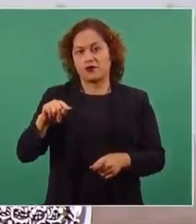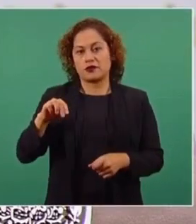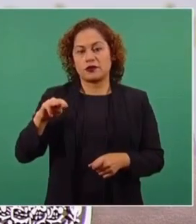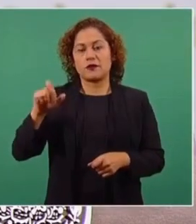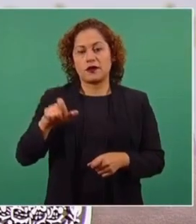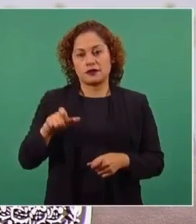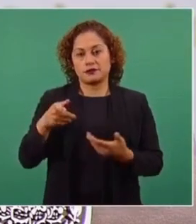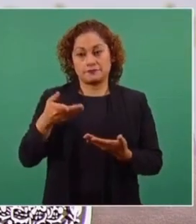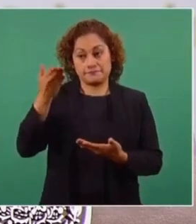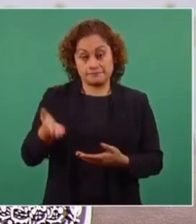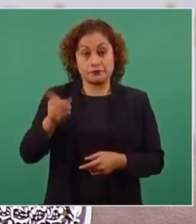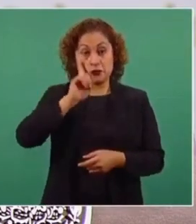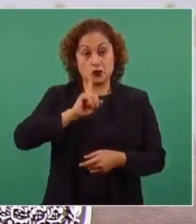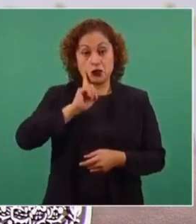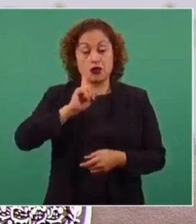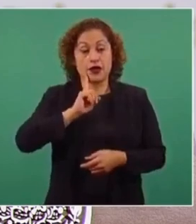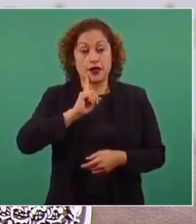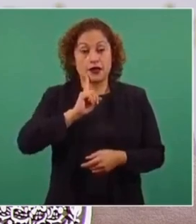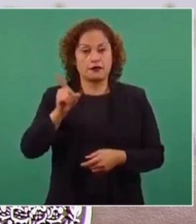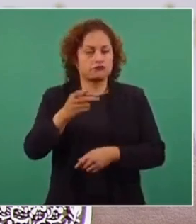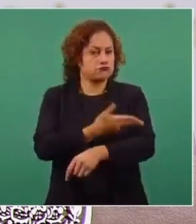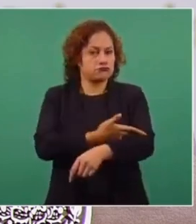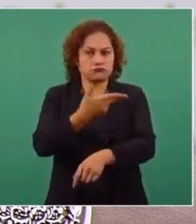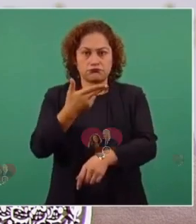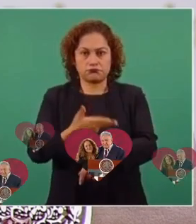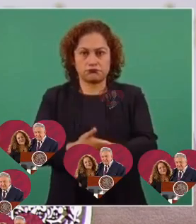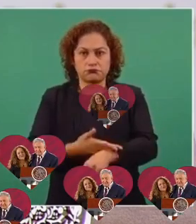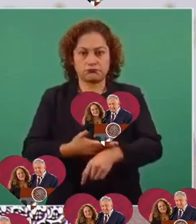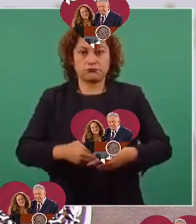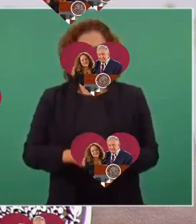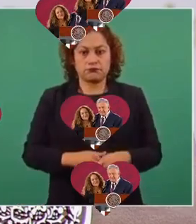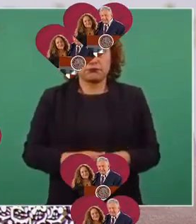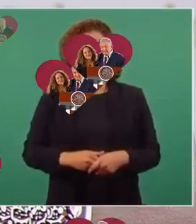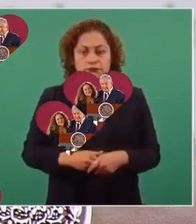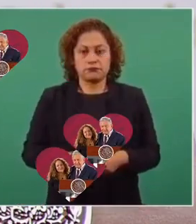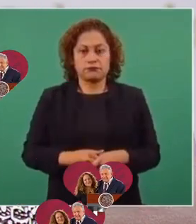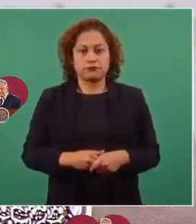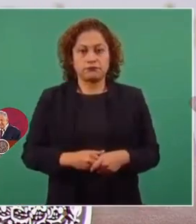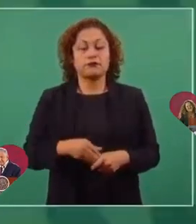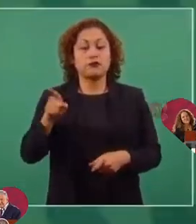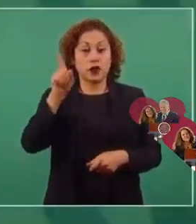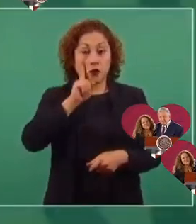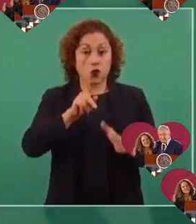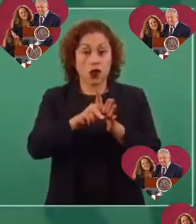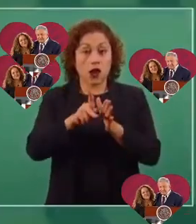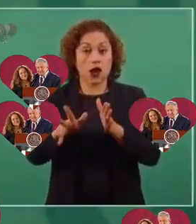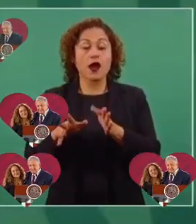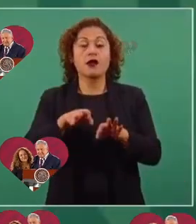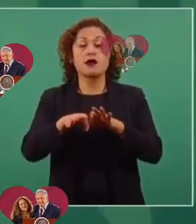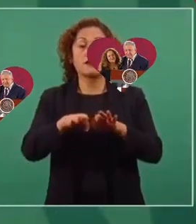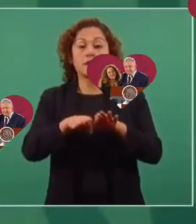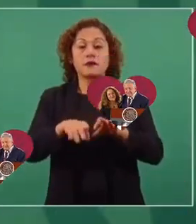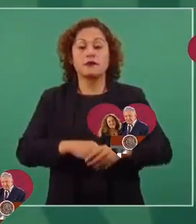Y es una mujer honesta, una periodista